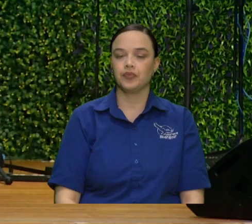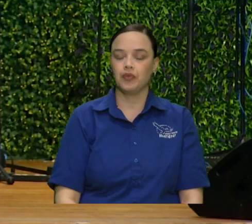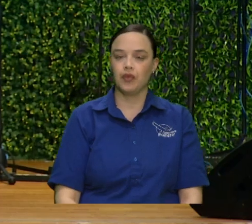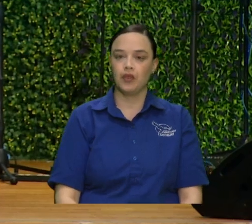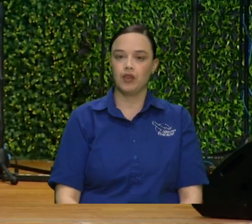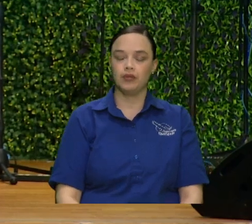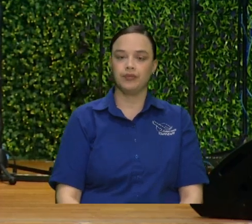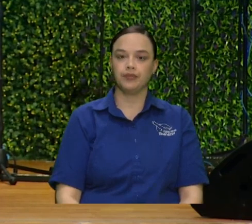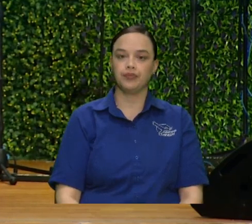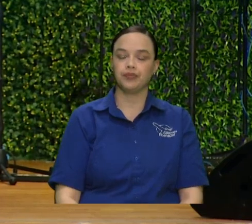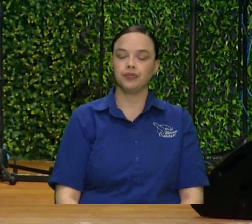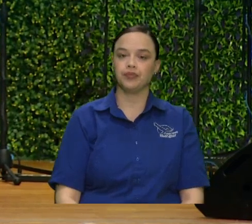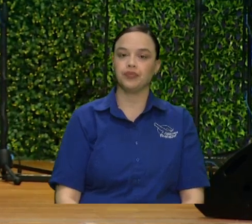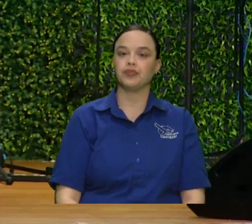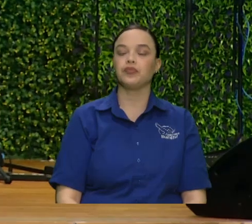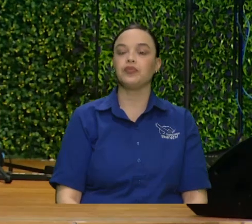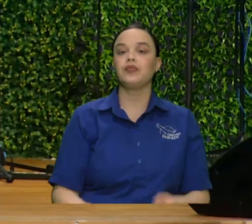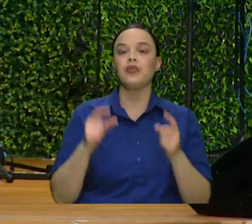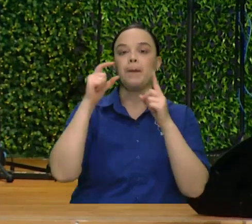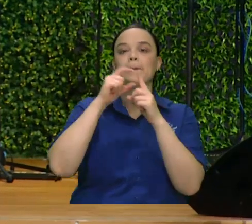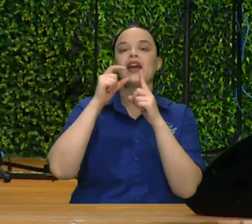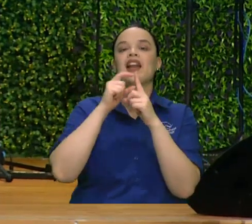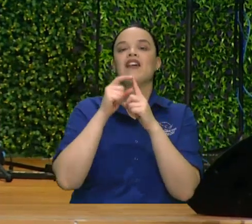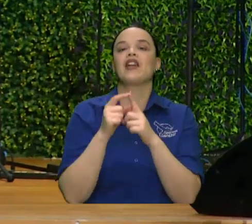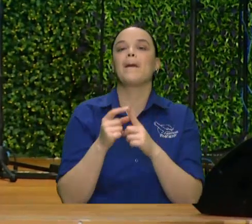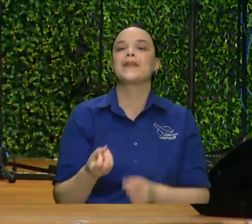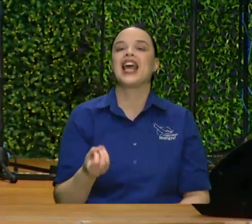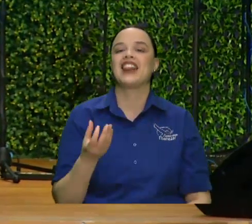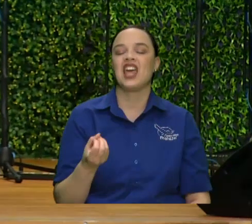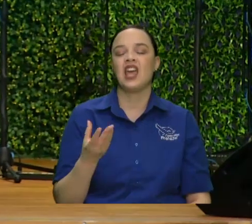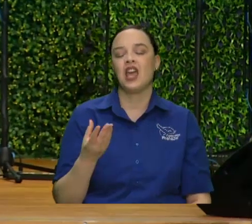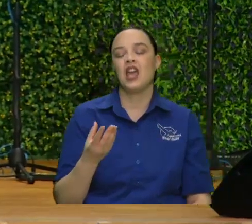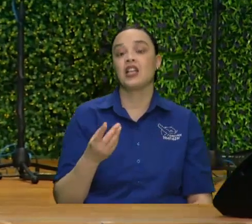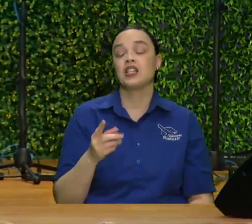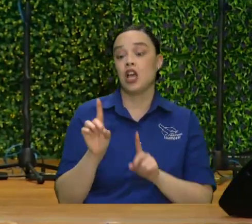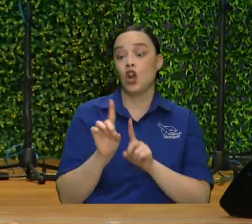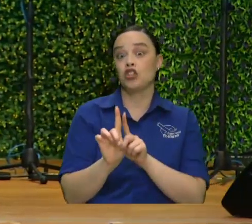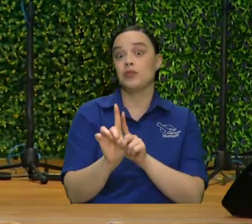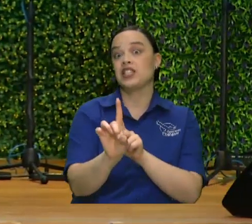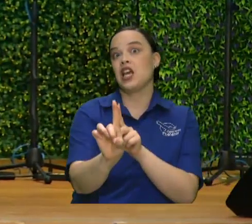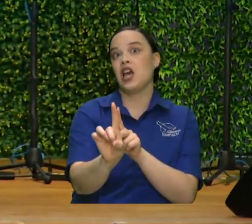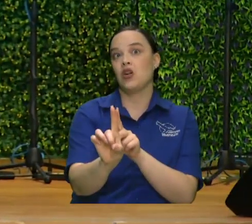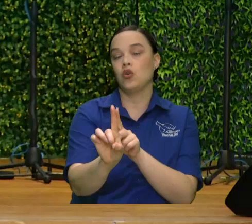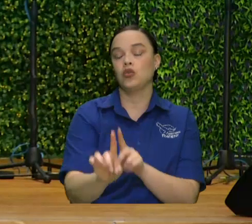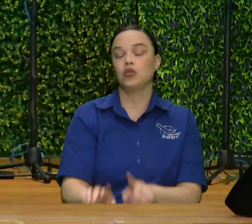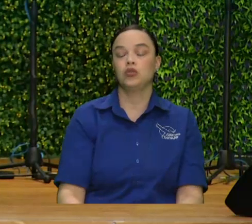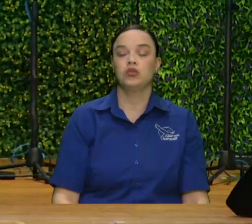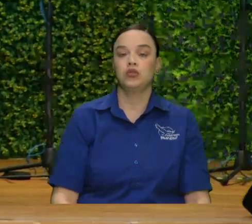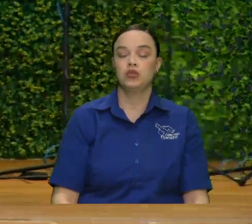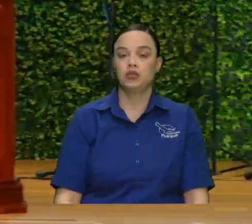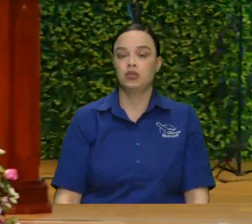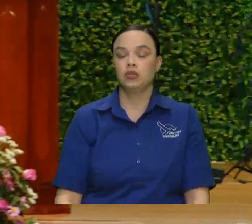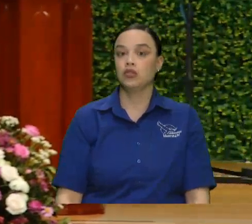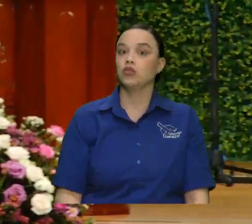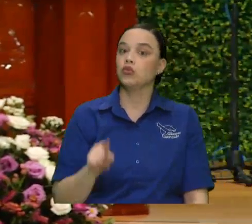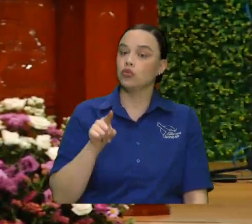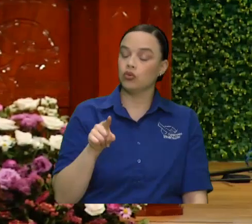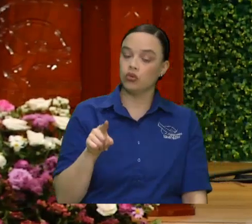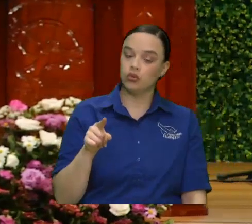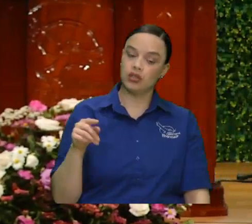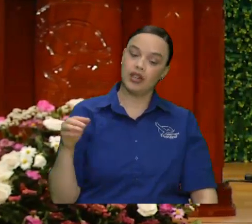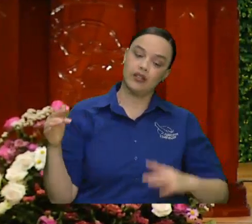mire esa palabrita que está en verde los persiguieron y yo le pregunto si usted está en una batalla